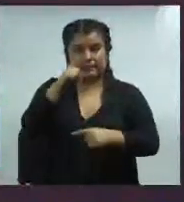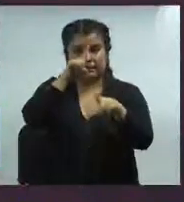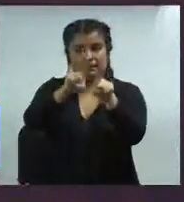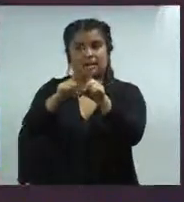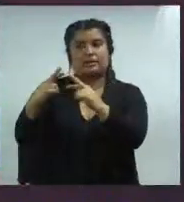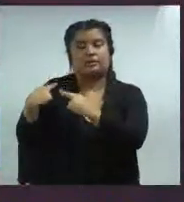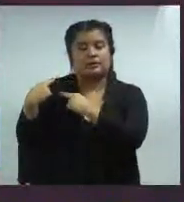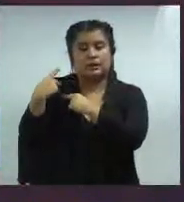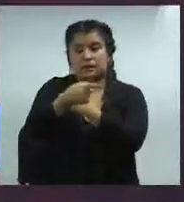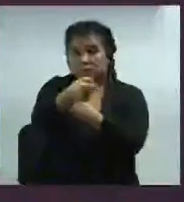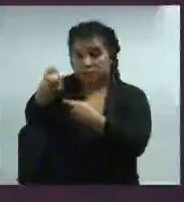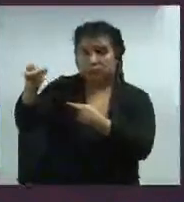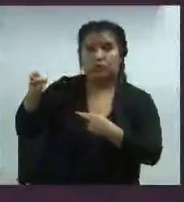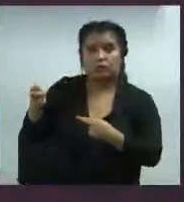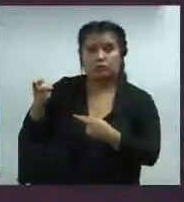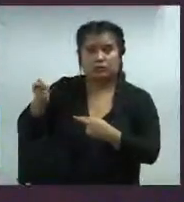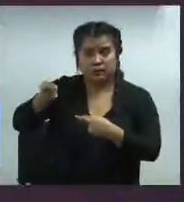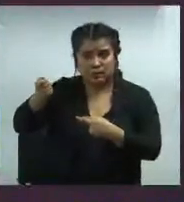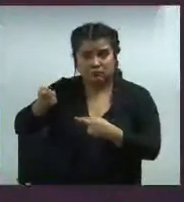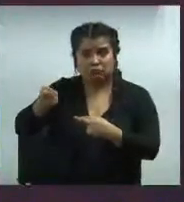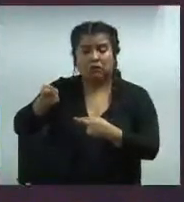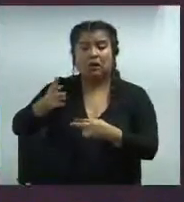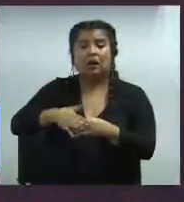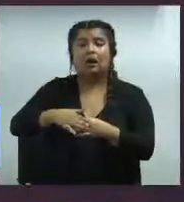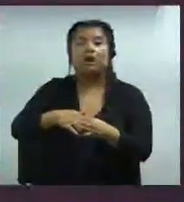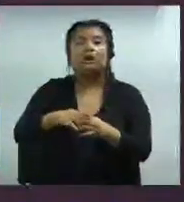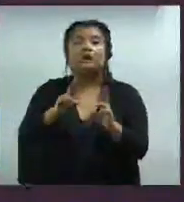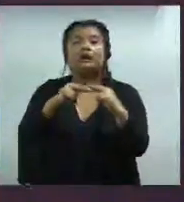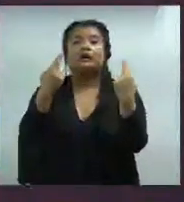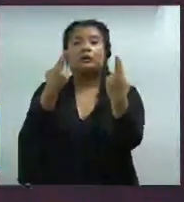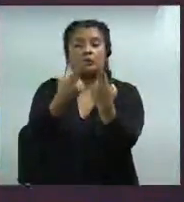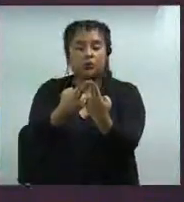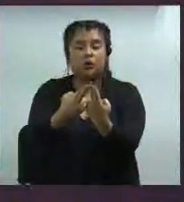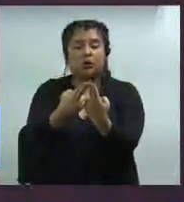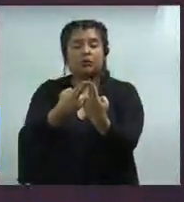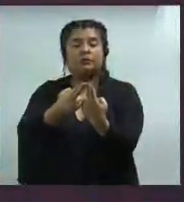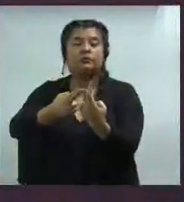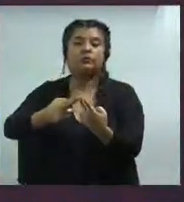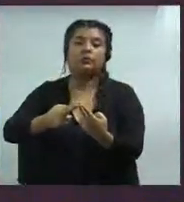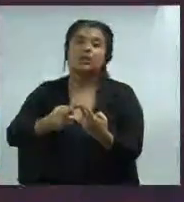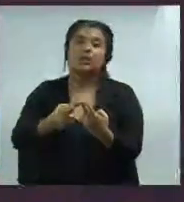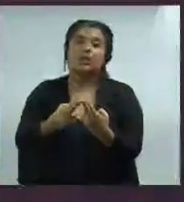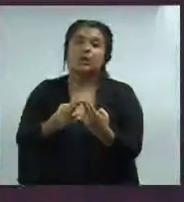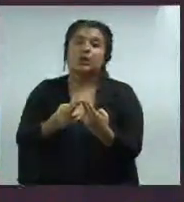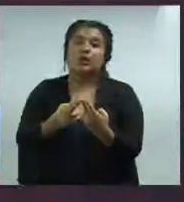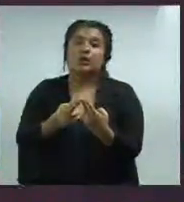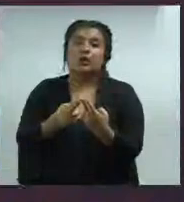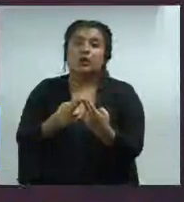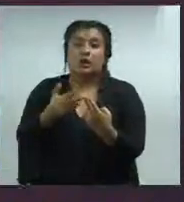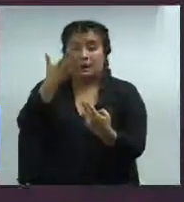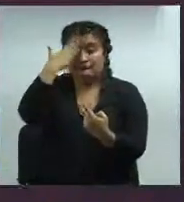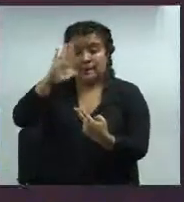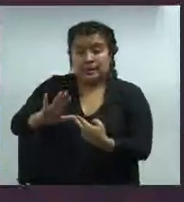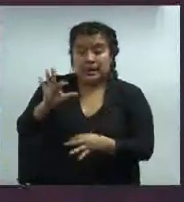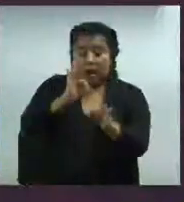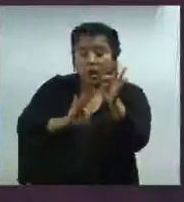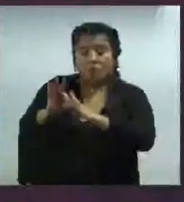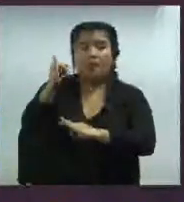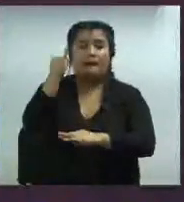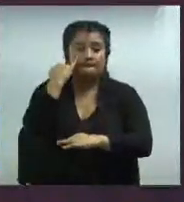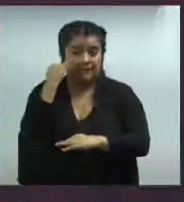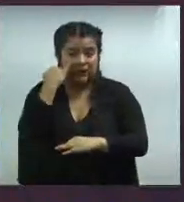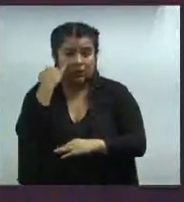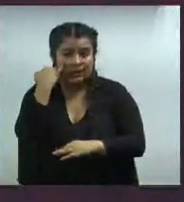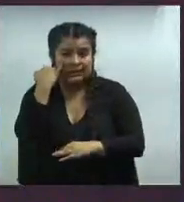compañeros, hacer una reunión de jefes de bloque extraordinaria que podría ser el día de mañana o el miércoles a más